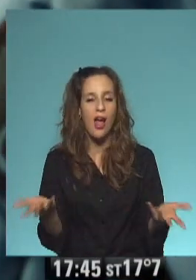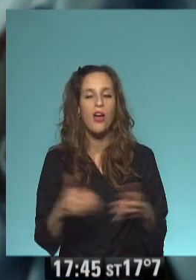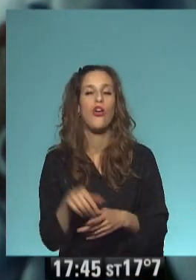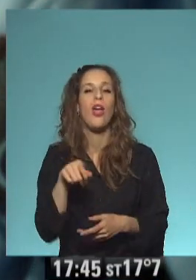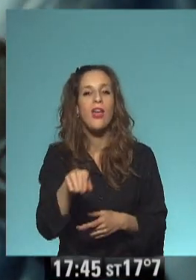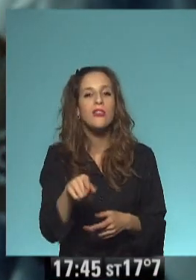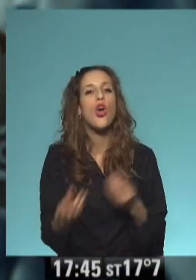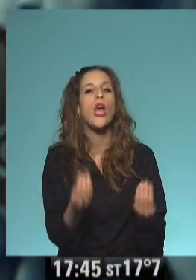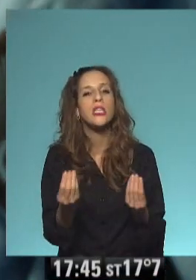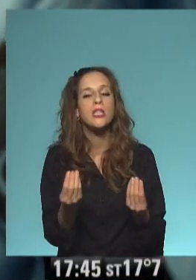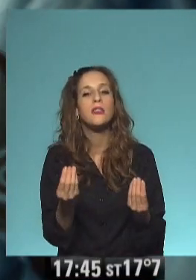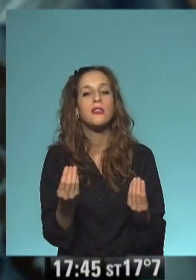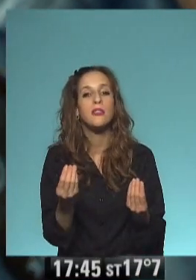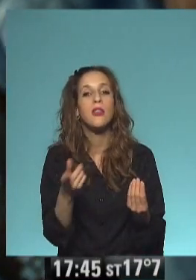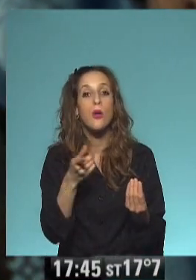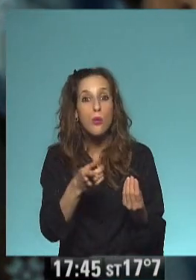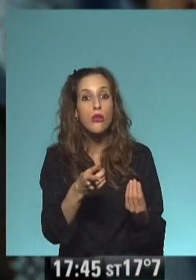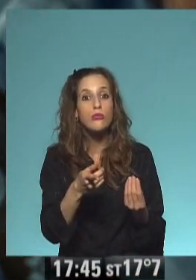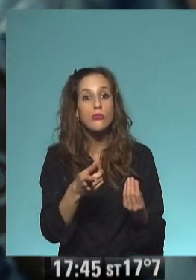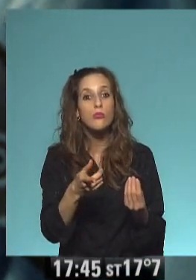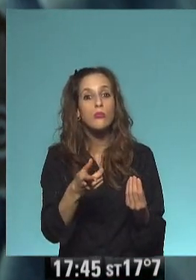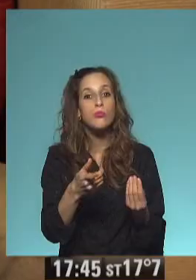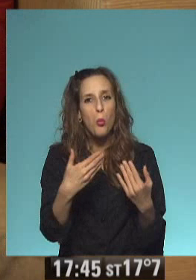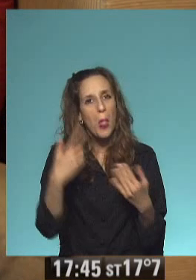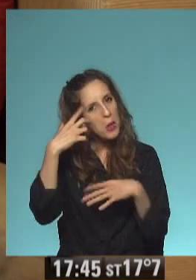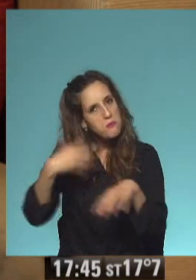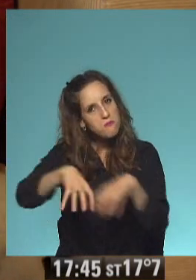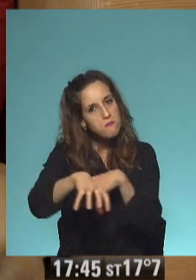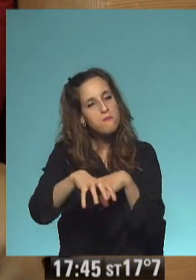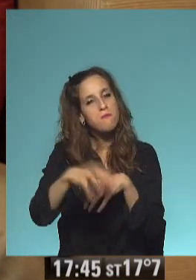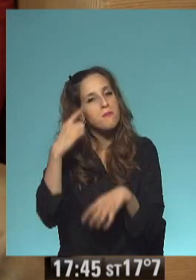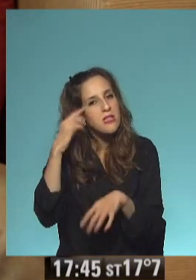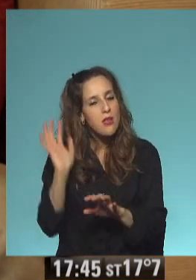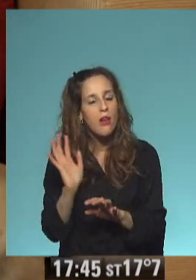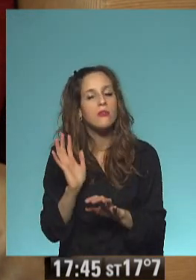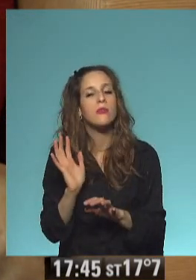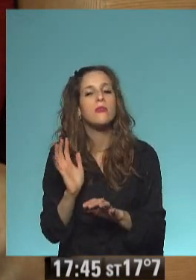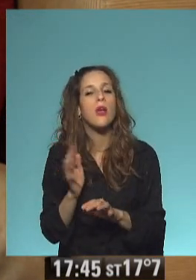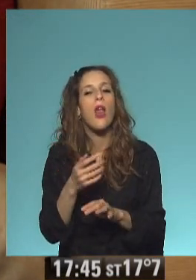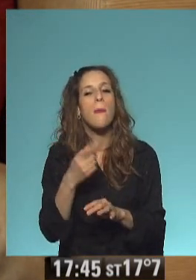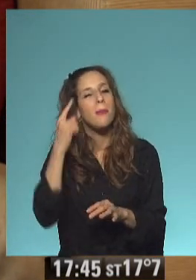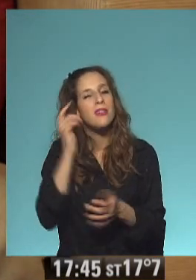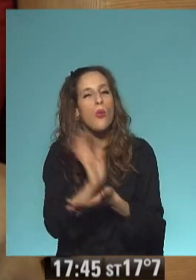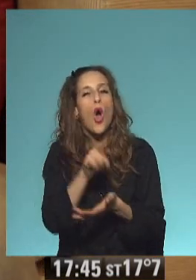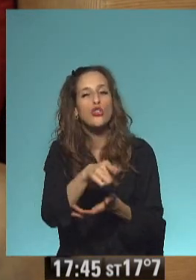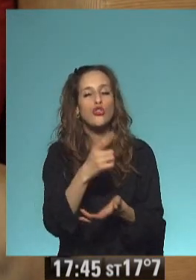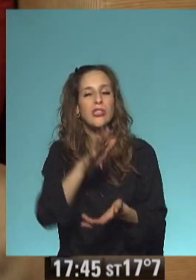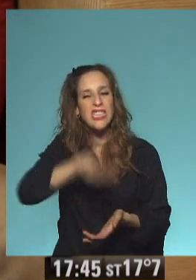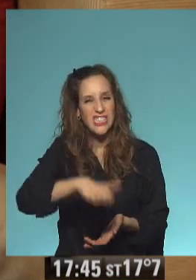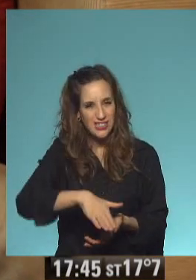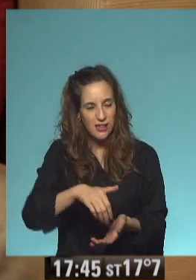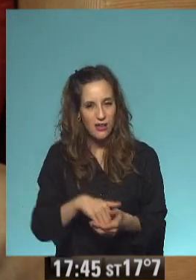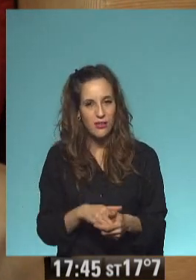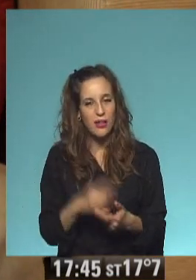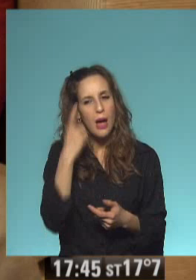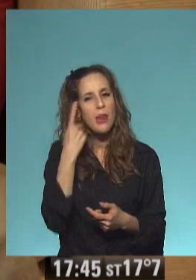significa que te pudiste poner en el lugar del personaje. Hagamos de cuenta que vos sos chiquitita. ¿Qué aprendimos hace un